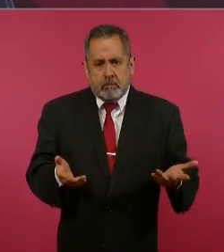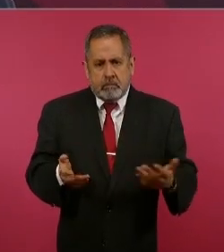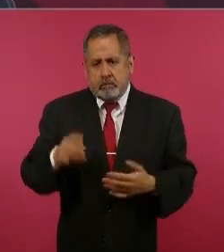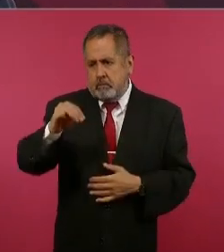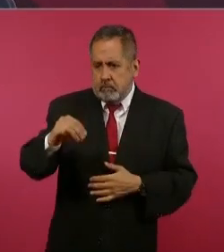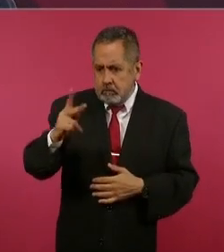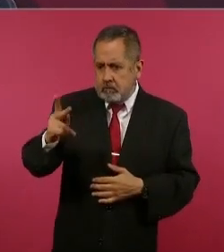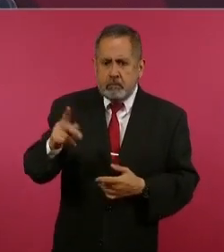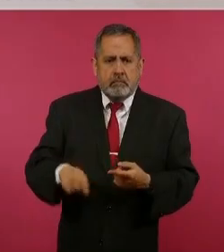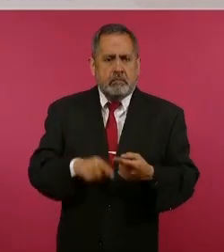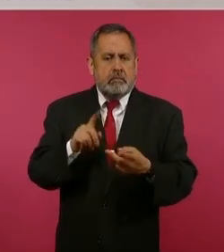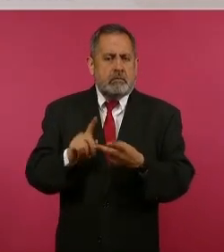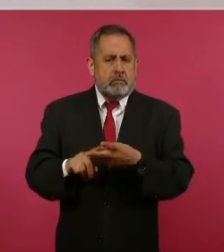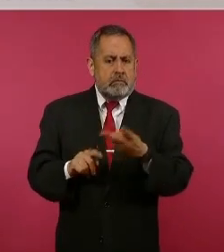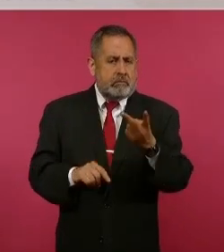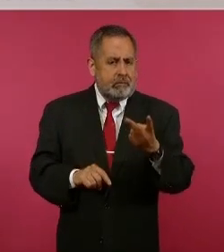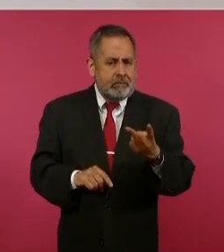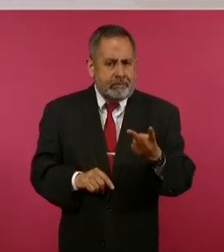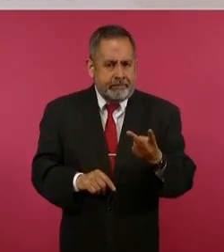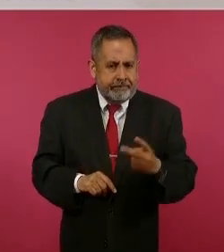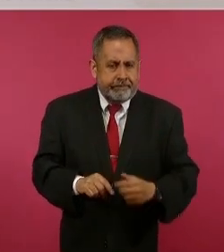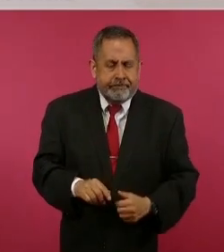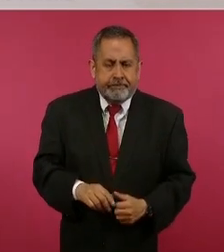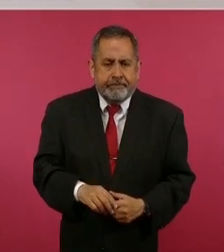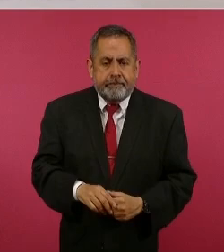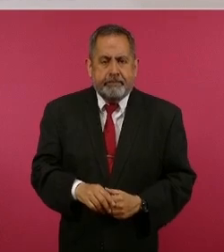ministerios públicos y